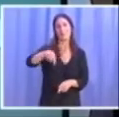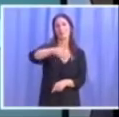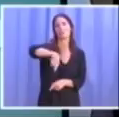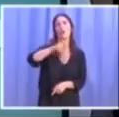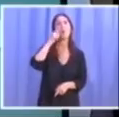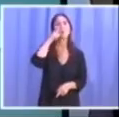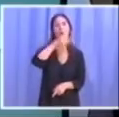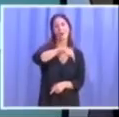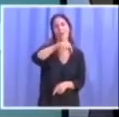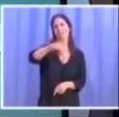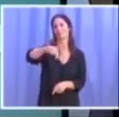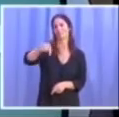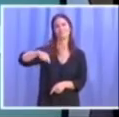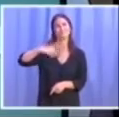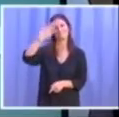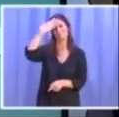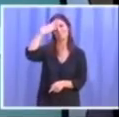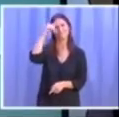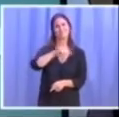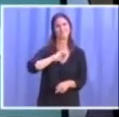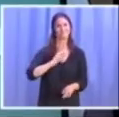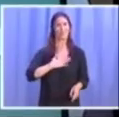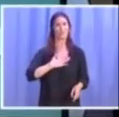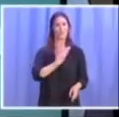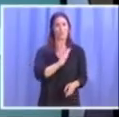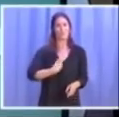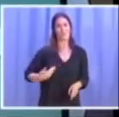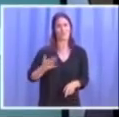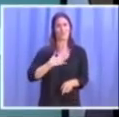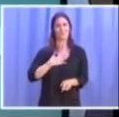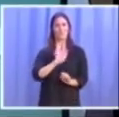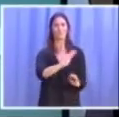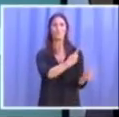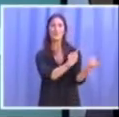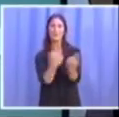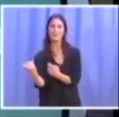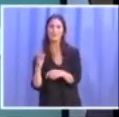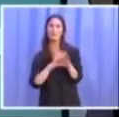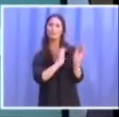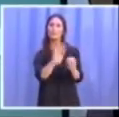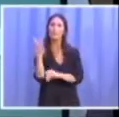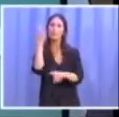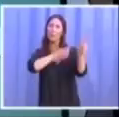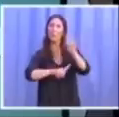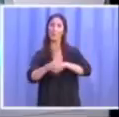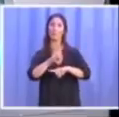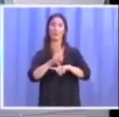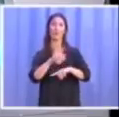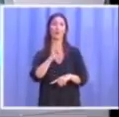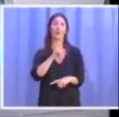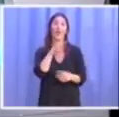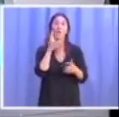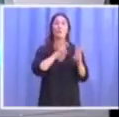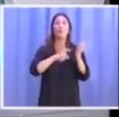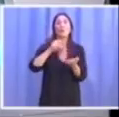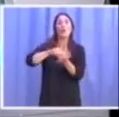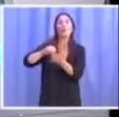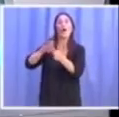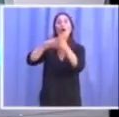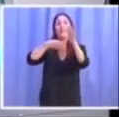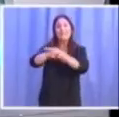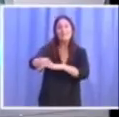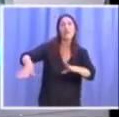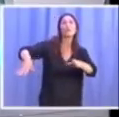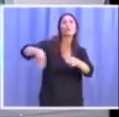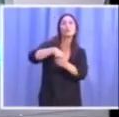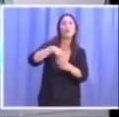humana, por la Granada que dé preferencia a los ciudadanos, a sus necesidades, a sus problemas y, como he dicho, a una ciudad accesible e